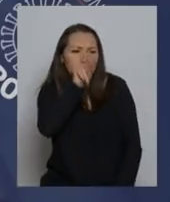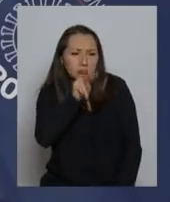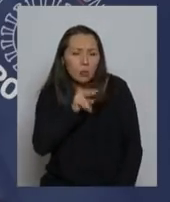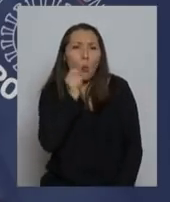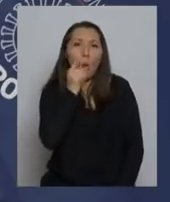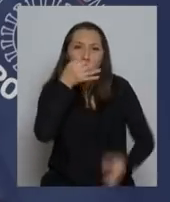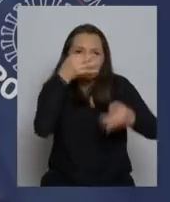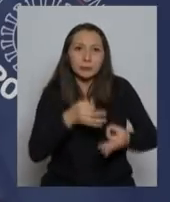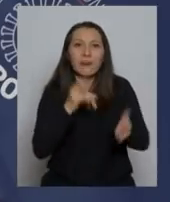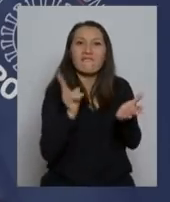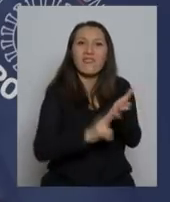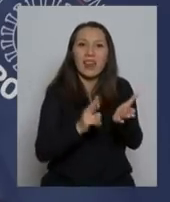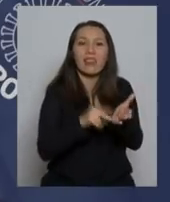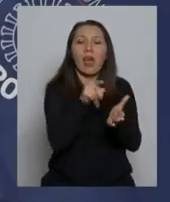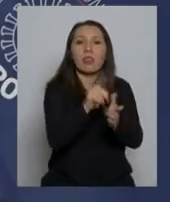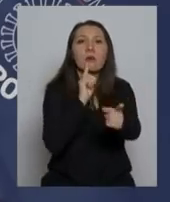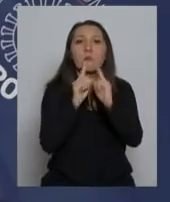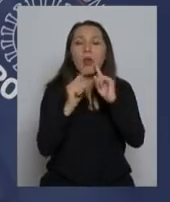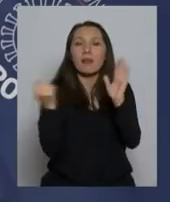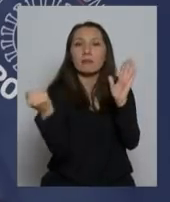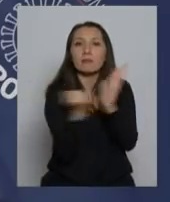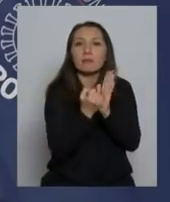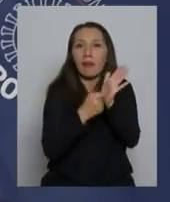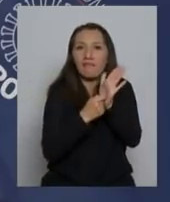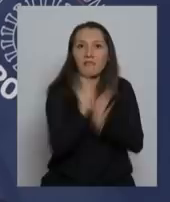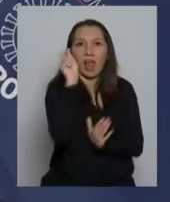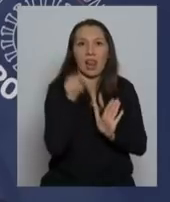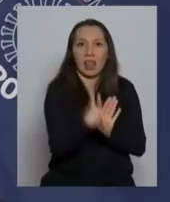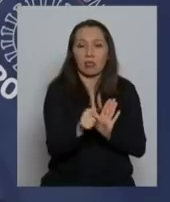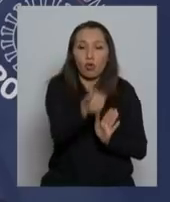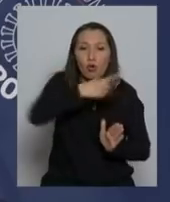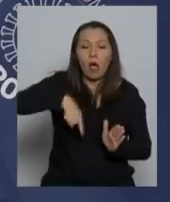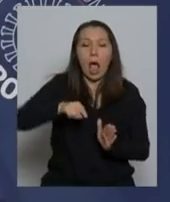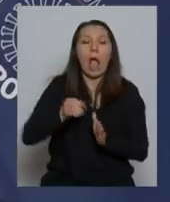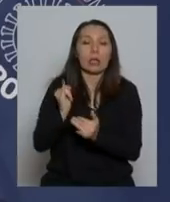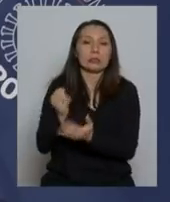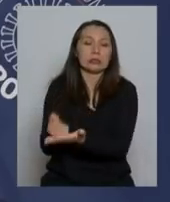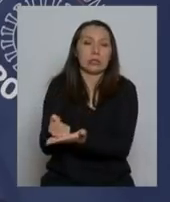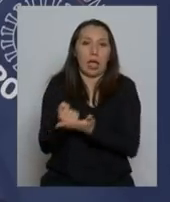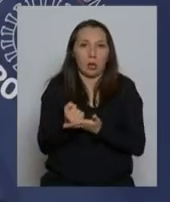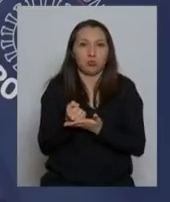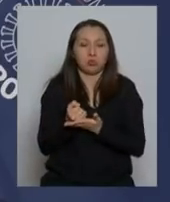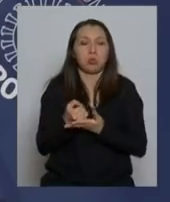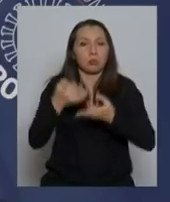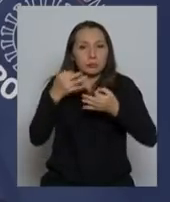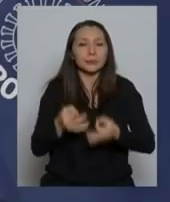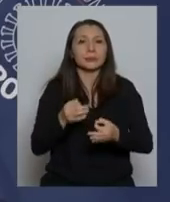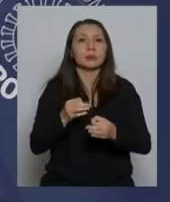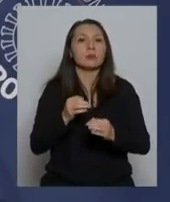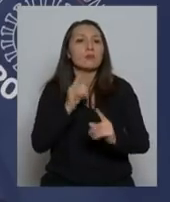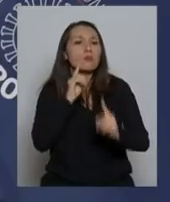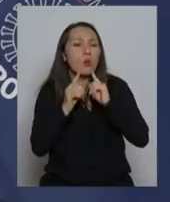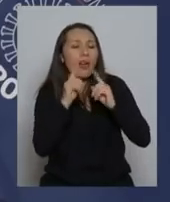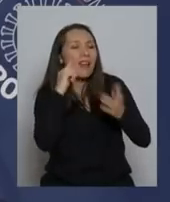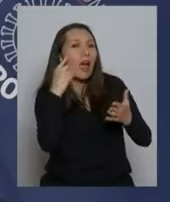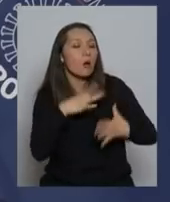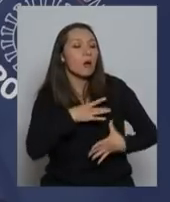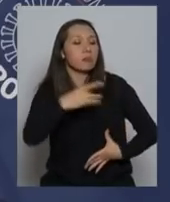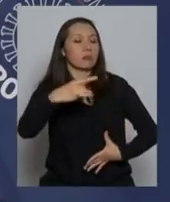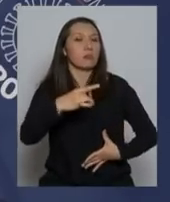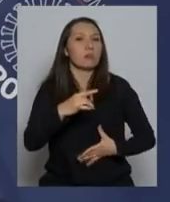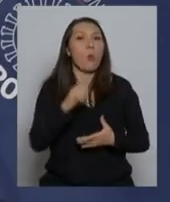ver cuáles realmente de estos exámenes tienen validez y nos sirven para efectuar diagnóstico en